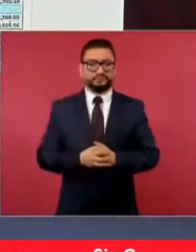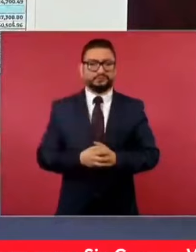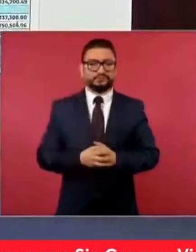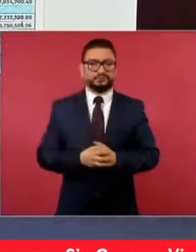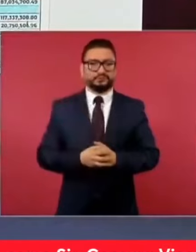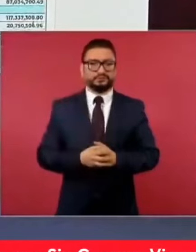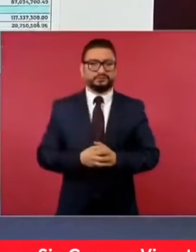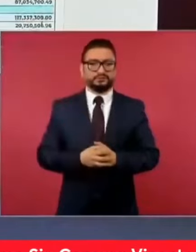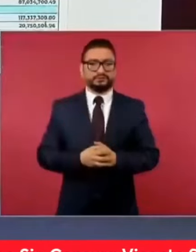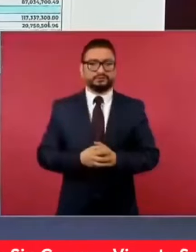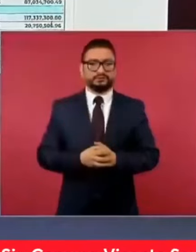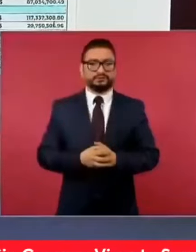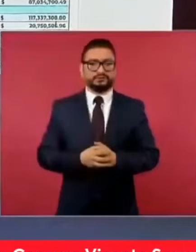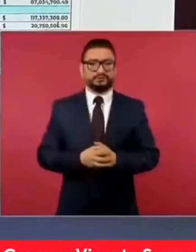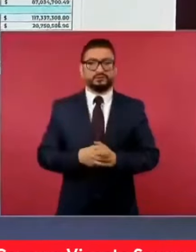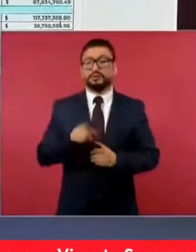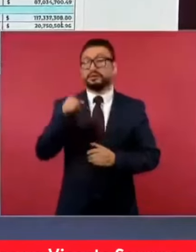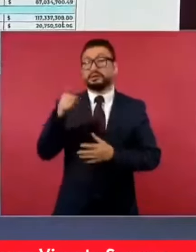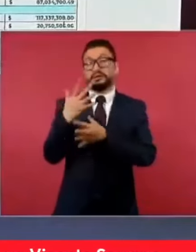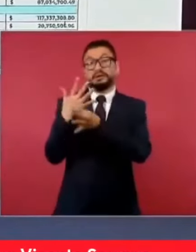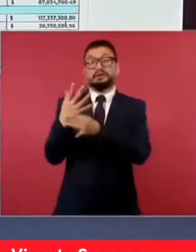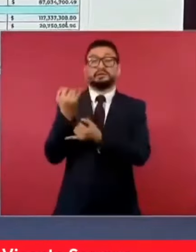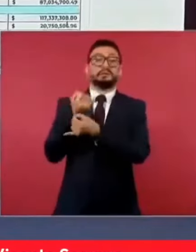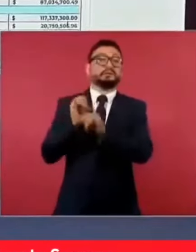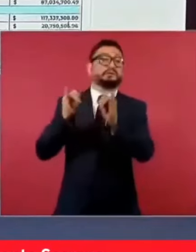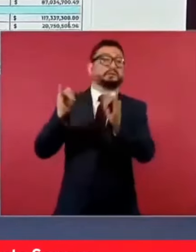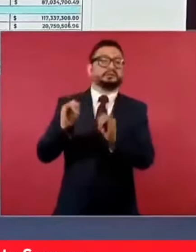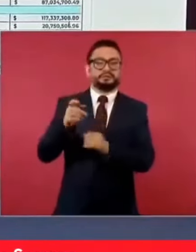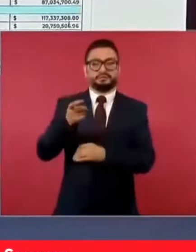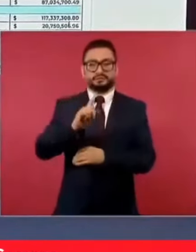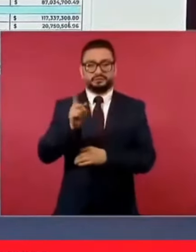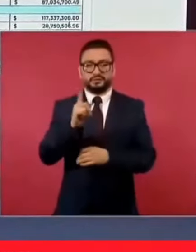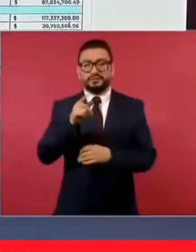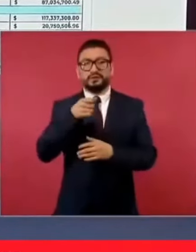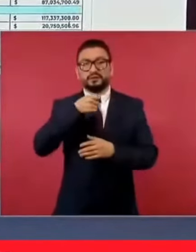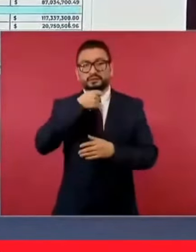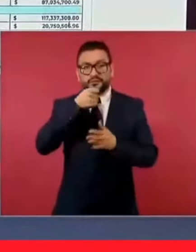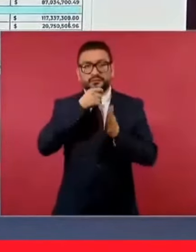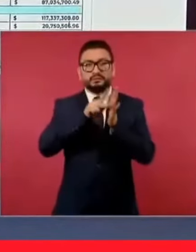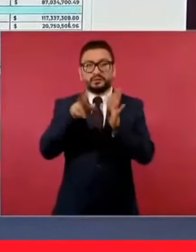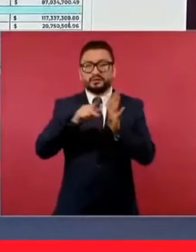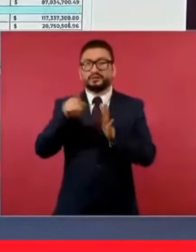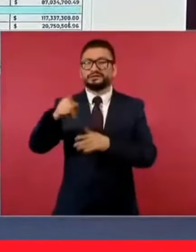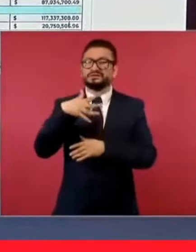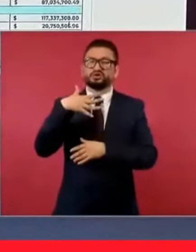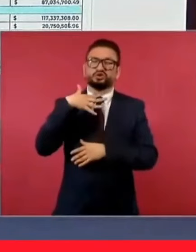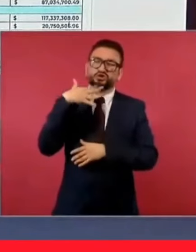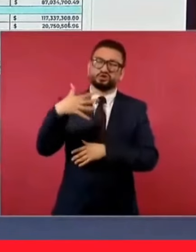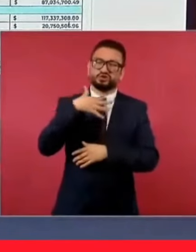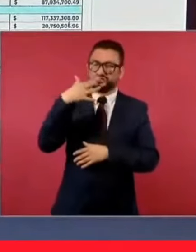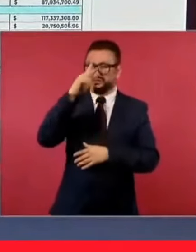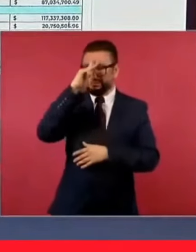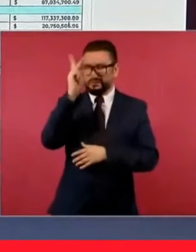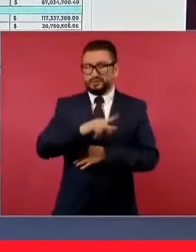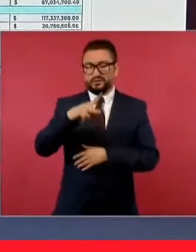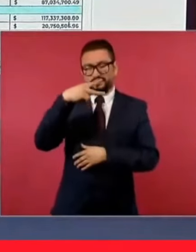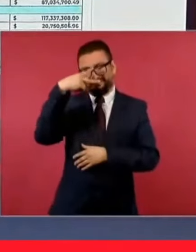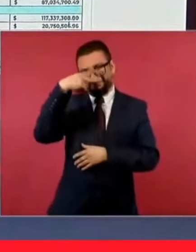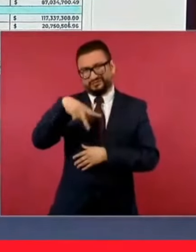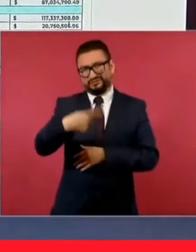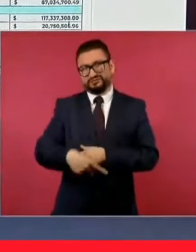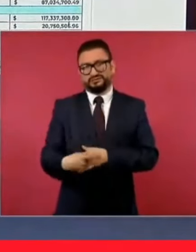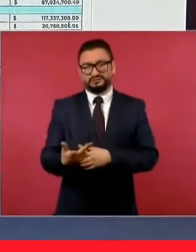supuestamente dependiente, con uno de los periodistas más corruptos de México,